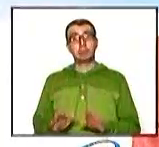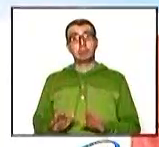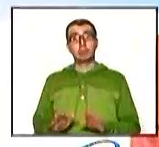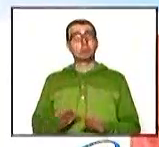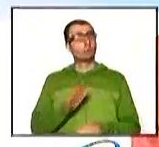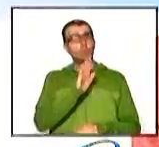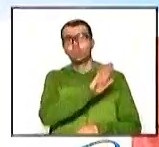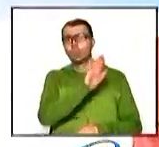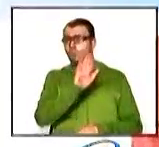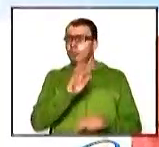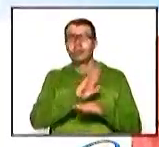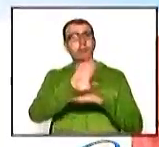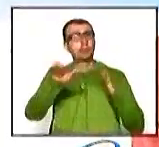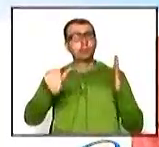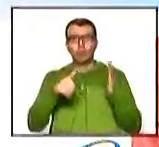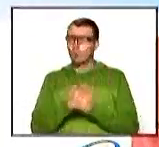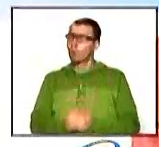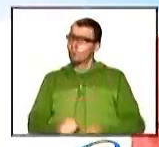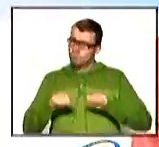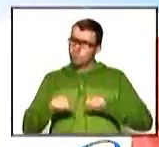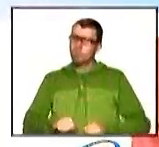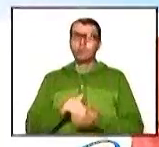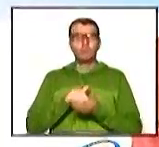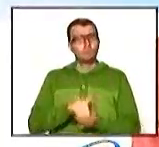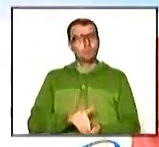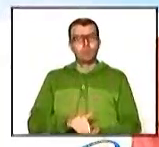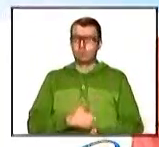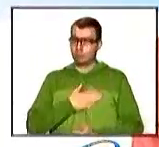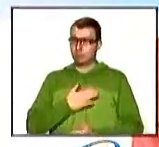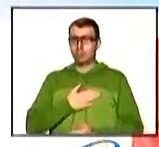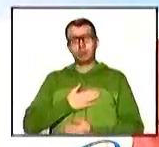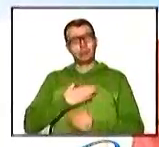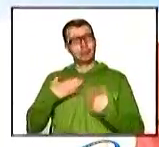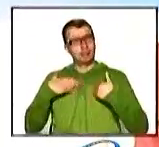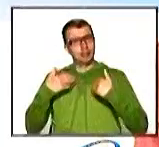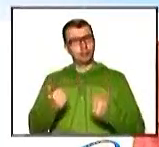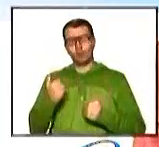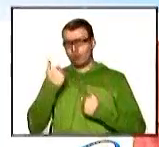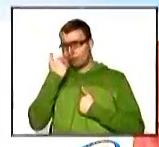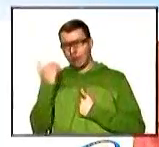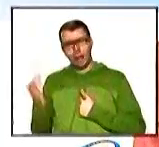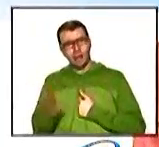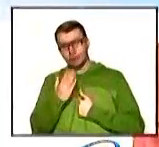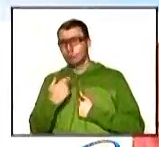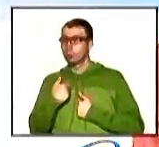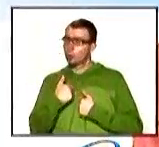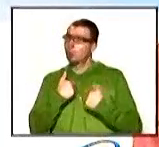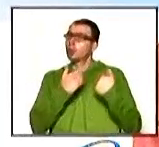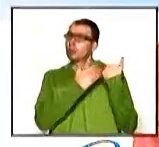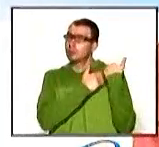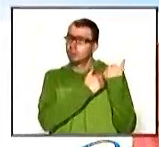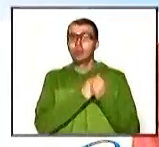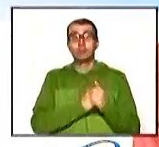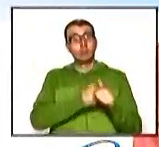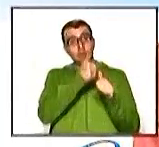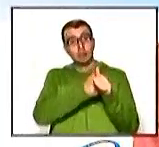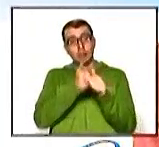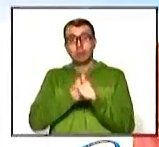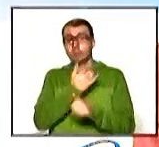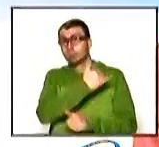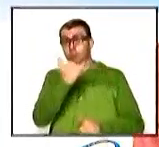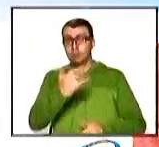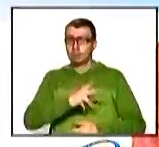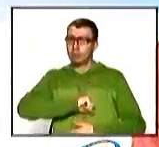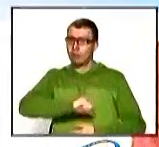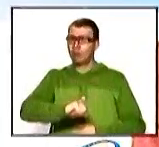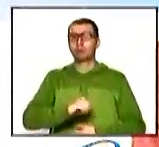ustedes, todos, cada vez más guapos y ser más responsables de su propia salud y su propia enfermedad. Y cada uno de ustedes tiene derecho a que sean